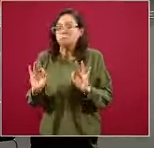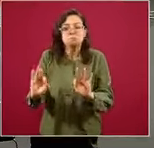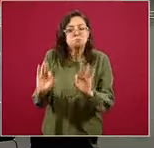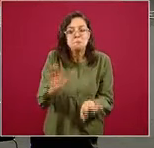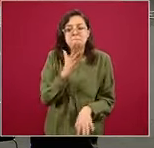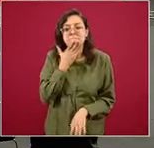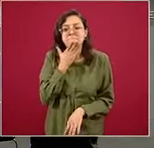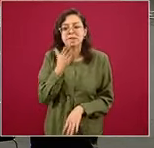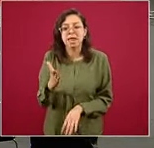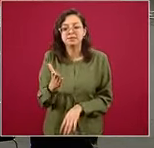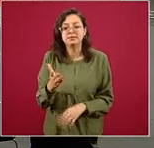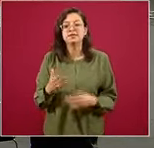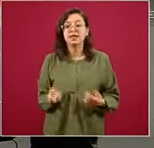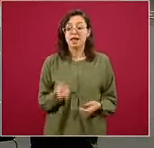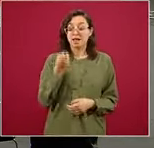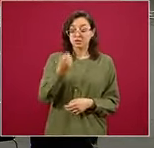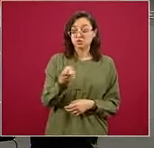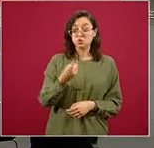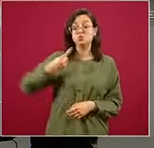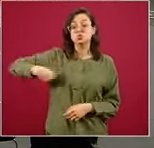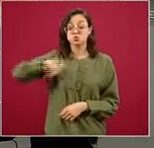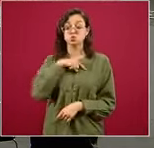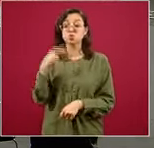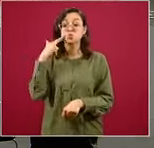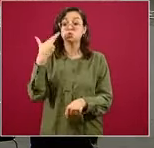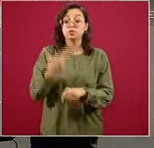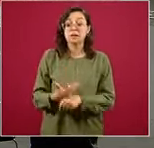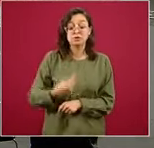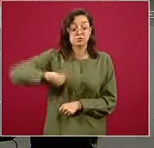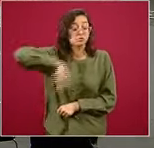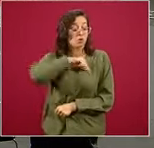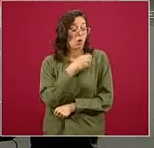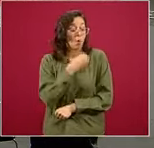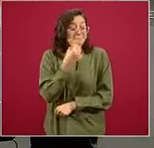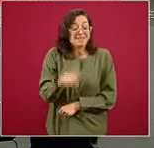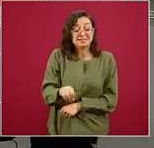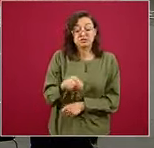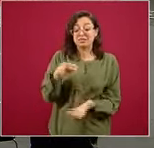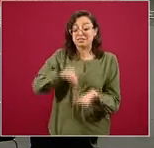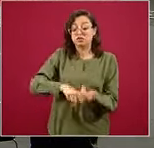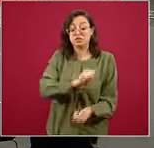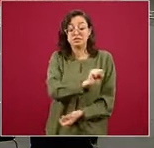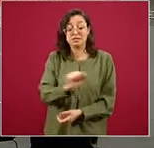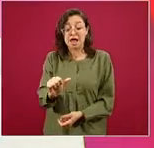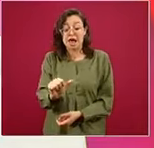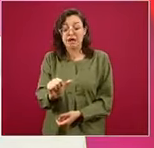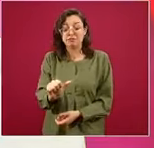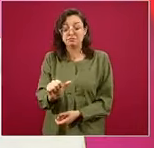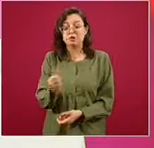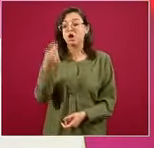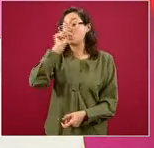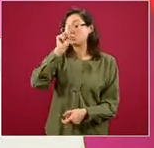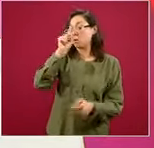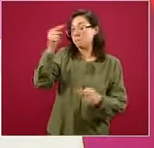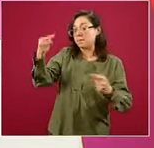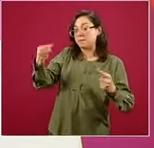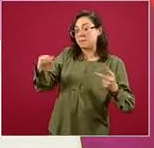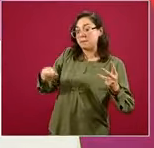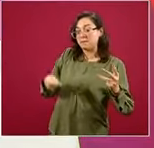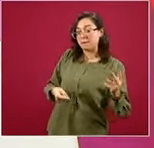nuestra obligación, es nuestra responsabilidad desde la Secretaría de Salud emitir estas